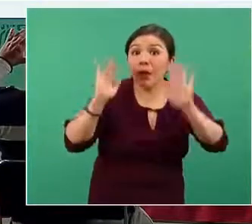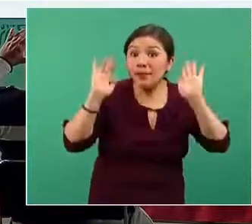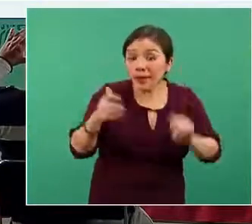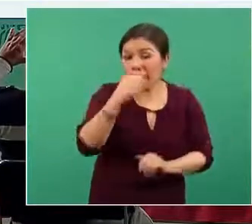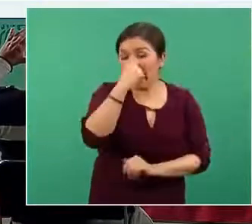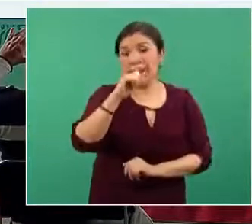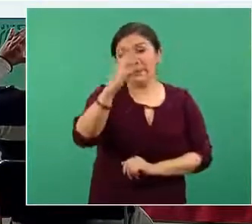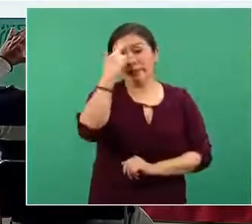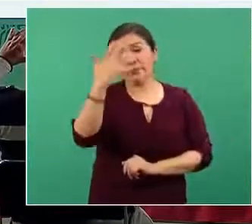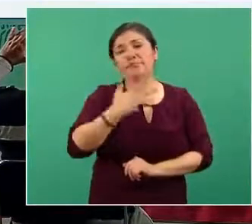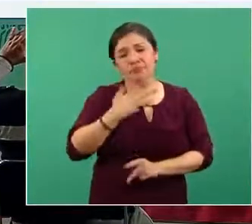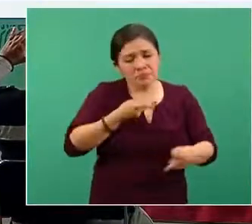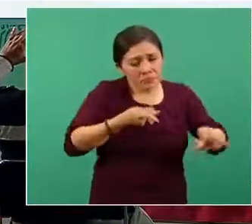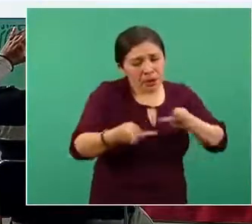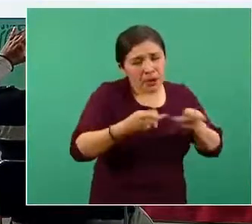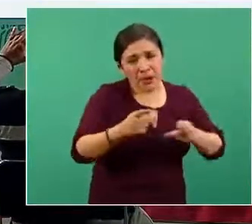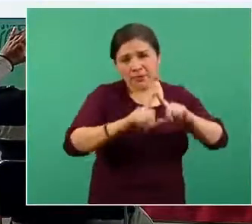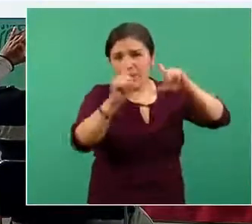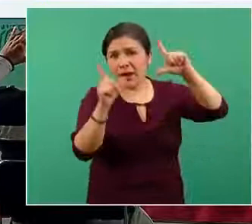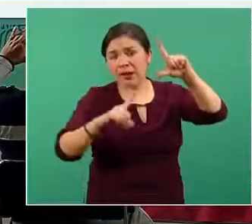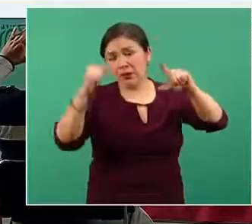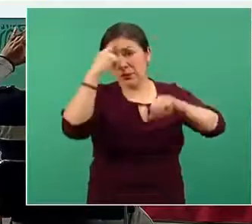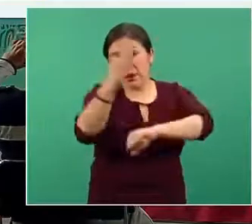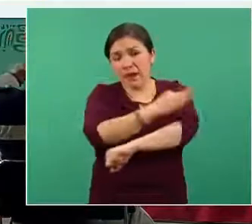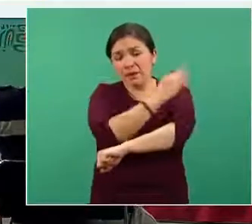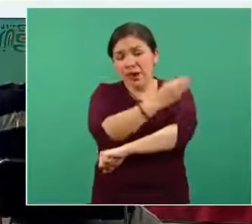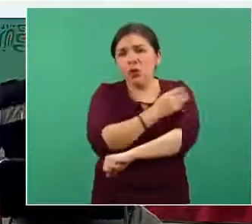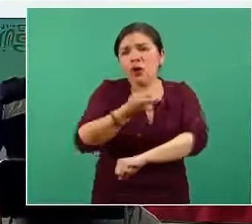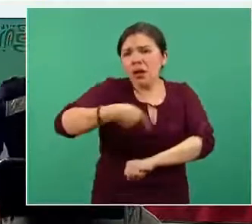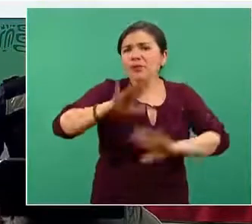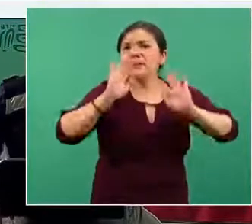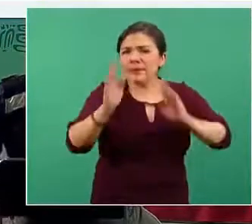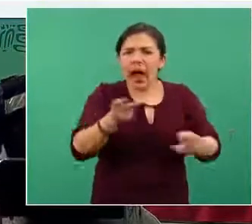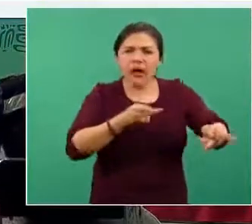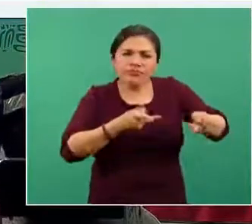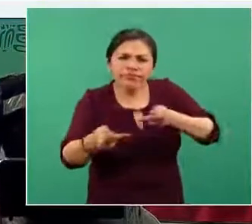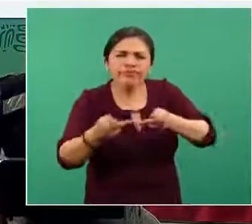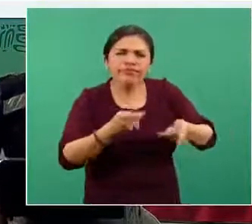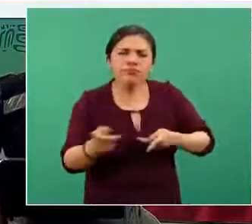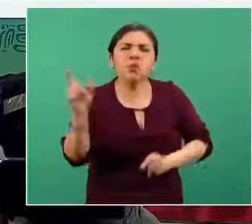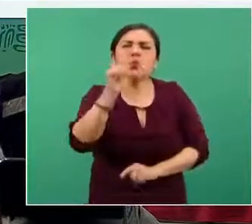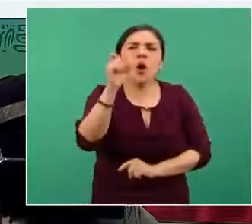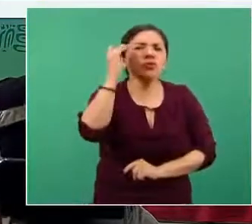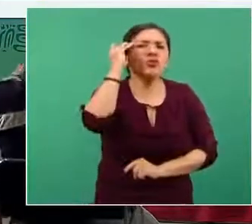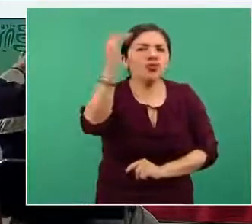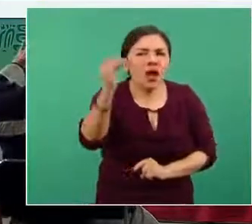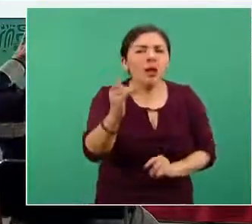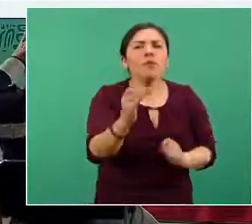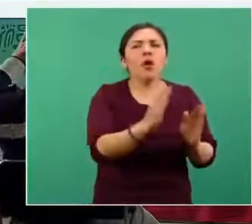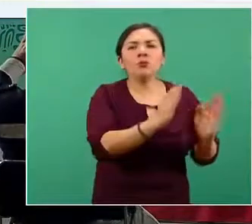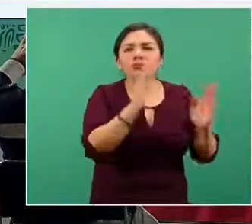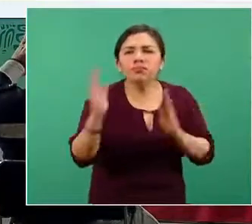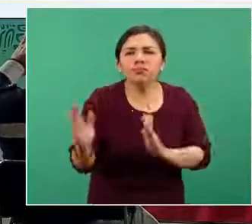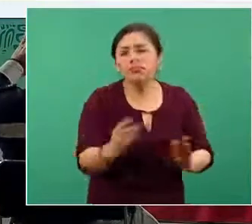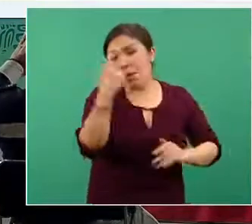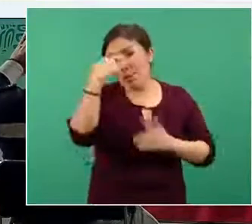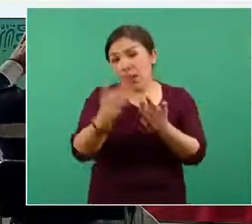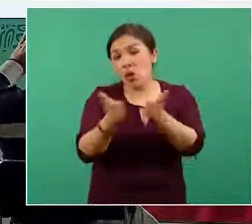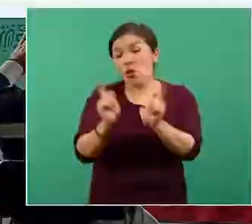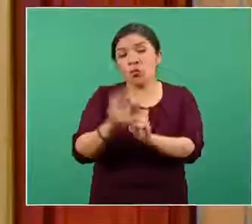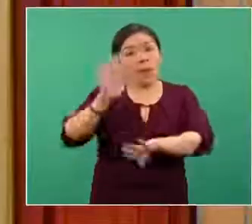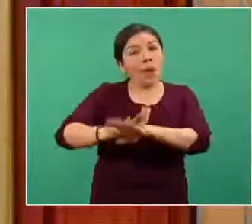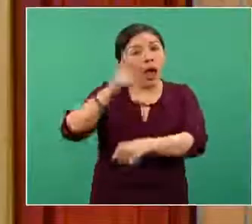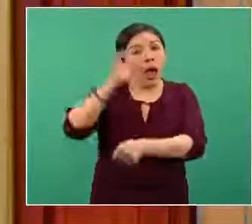una política nacional de vacunación que ha definido cuáles son las etapas y cuáles son los grupos de priorización